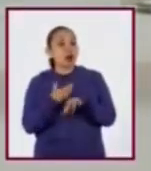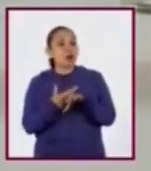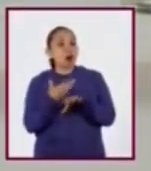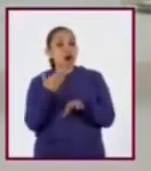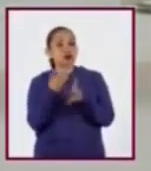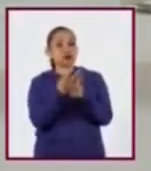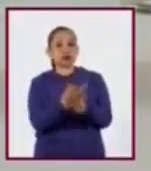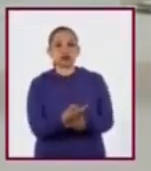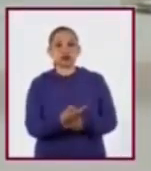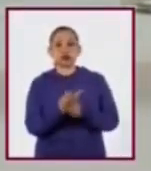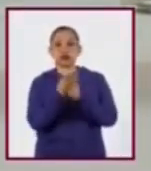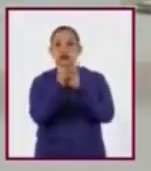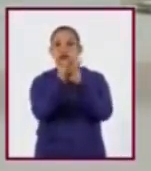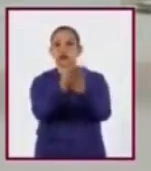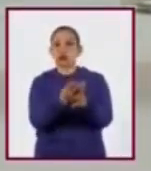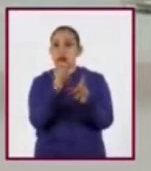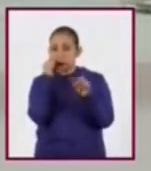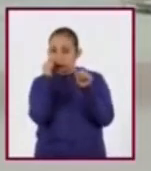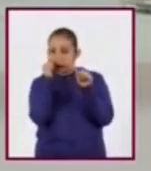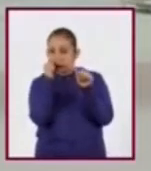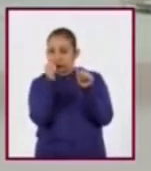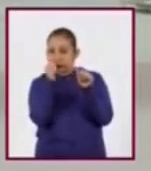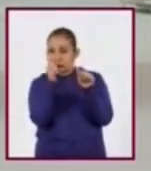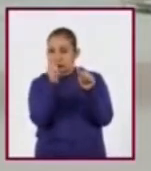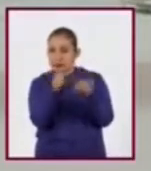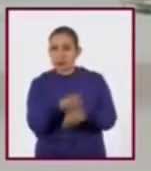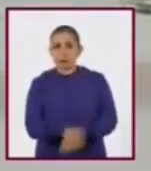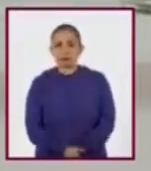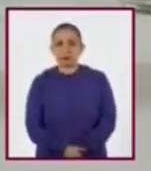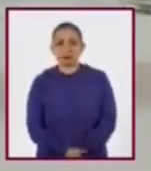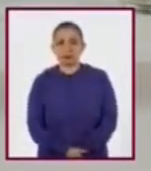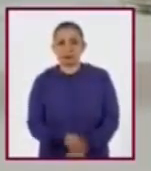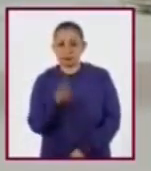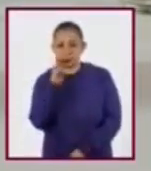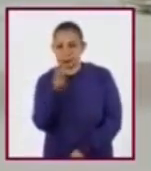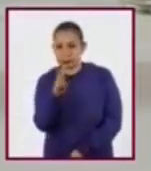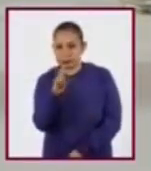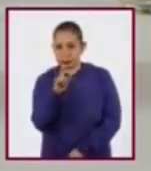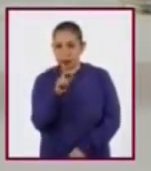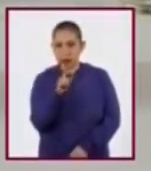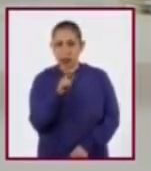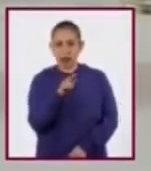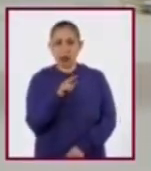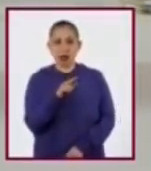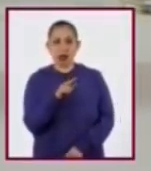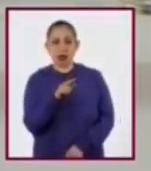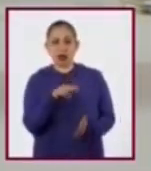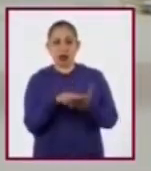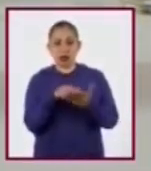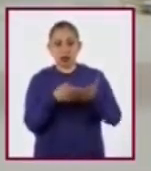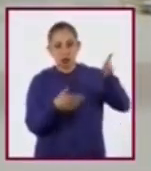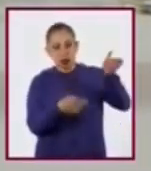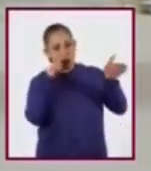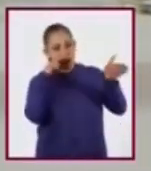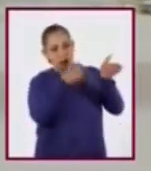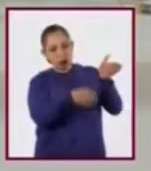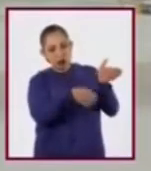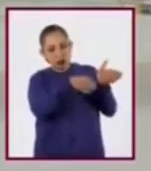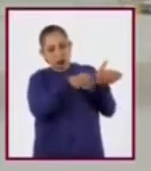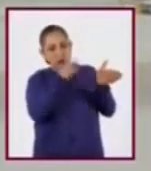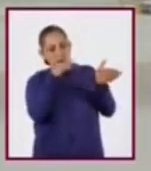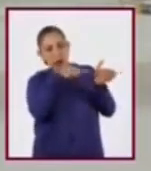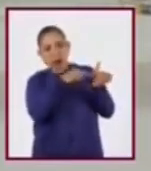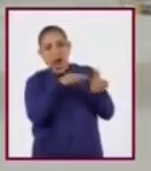de paciencia y ser muy observadores. ¿Le parece que coloquemos este fondito negro de...? Claro.